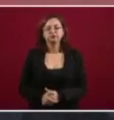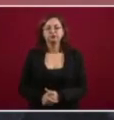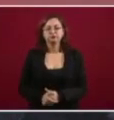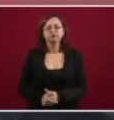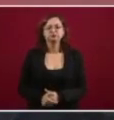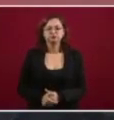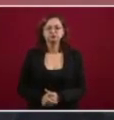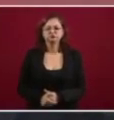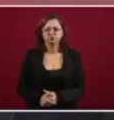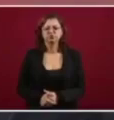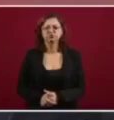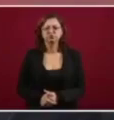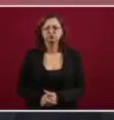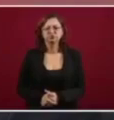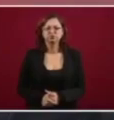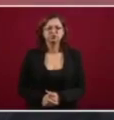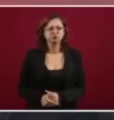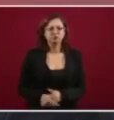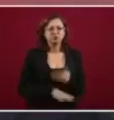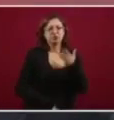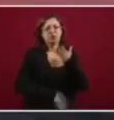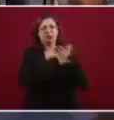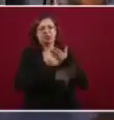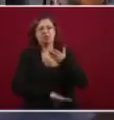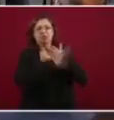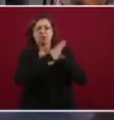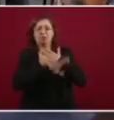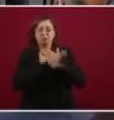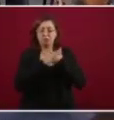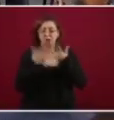vamos bien, no nos van a descarrilar.